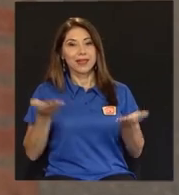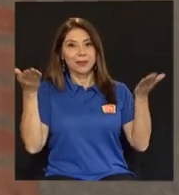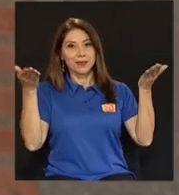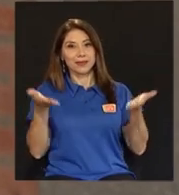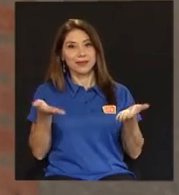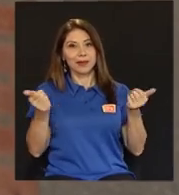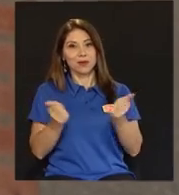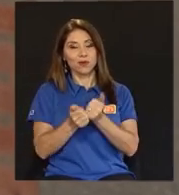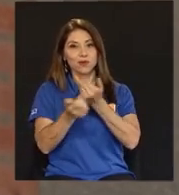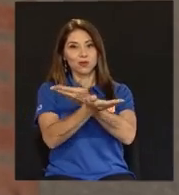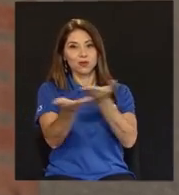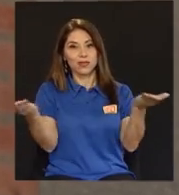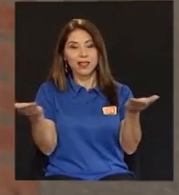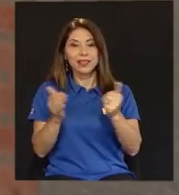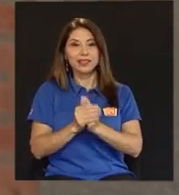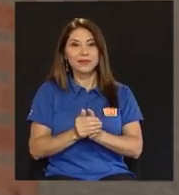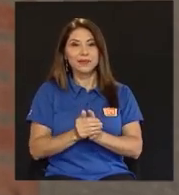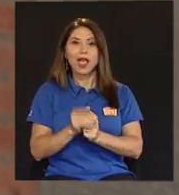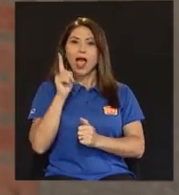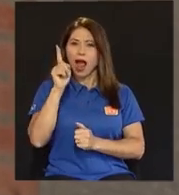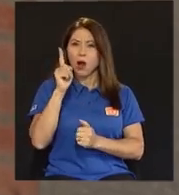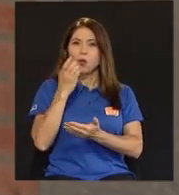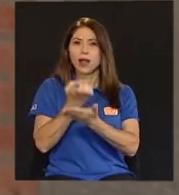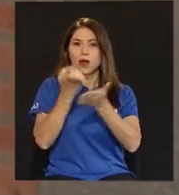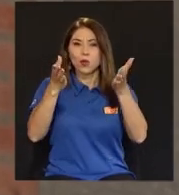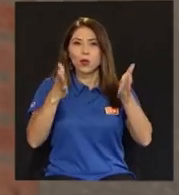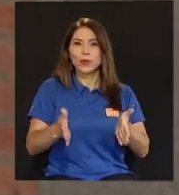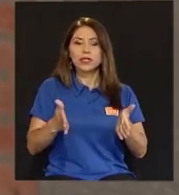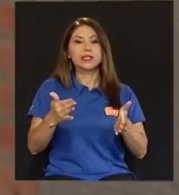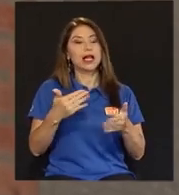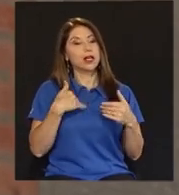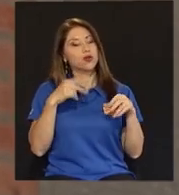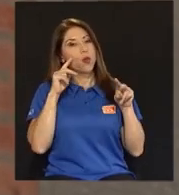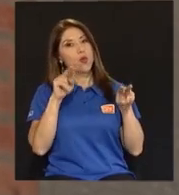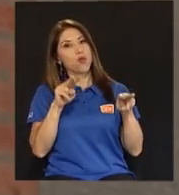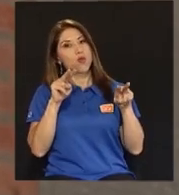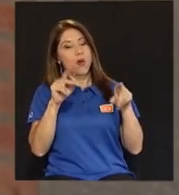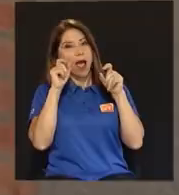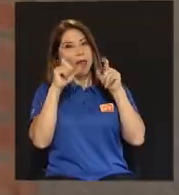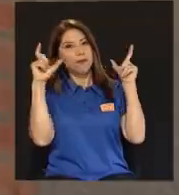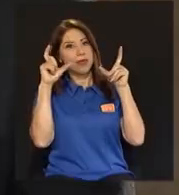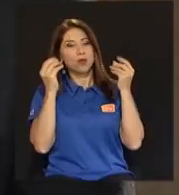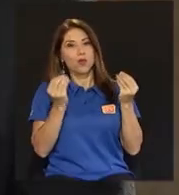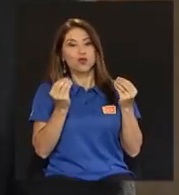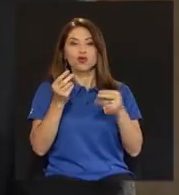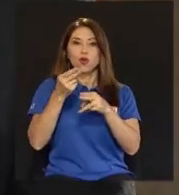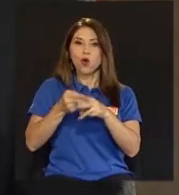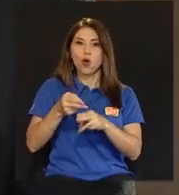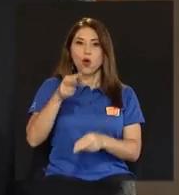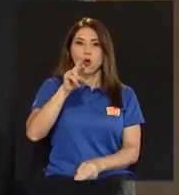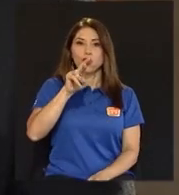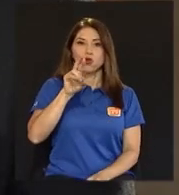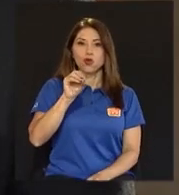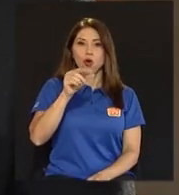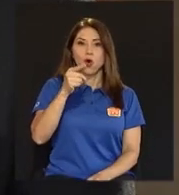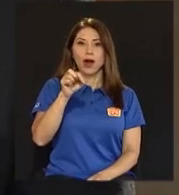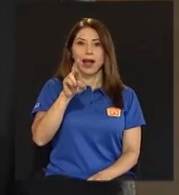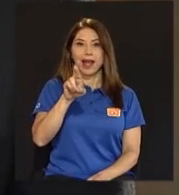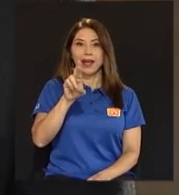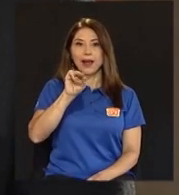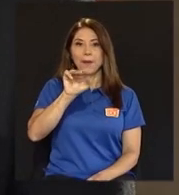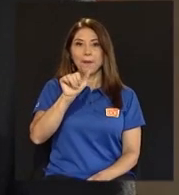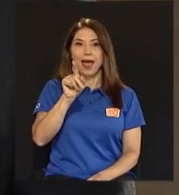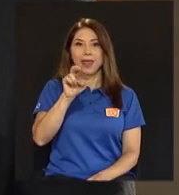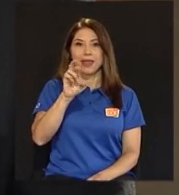presentar con ustedes a un economista que yo admiro mucho, a don Roger Madrigal, que es el economista